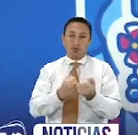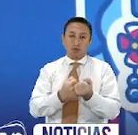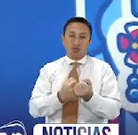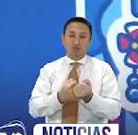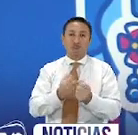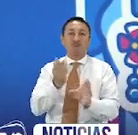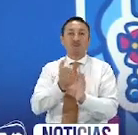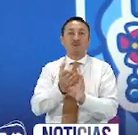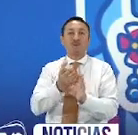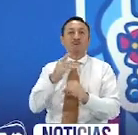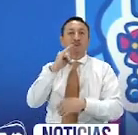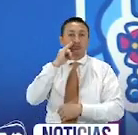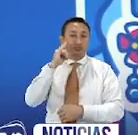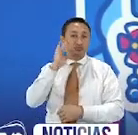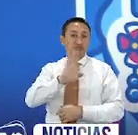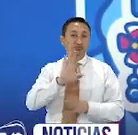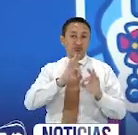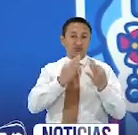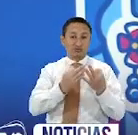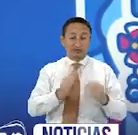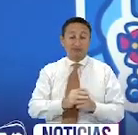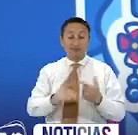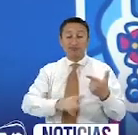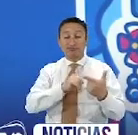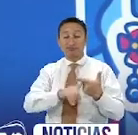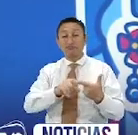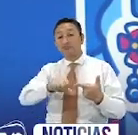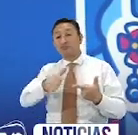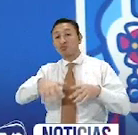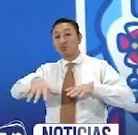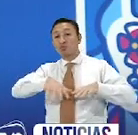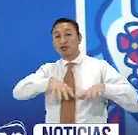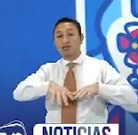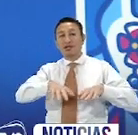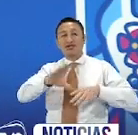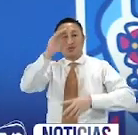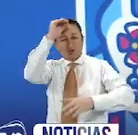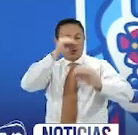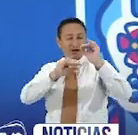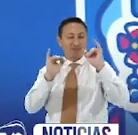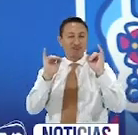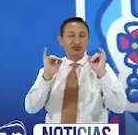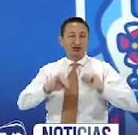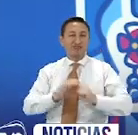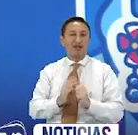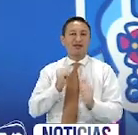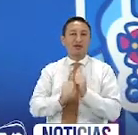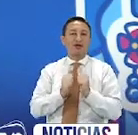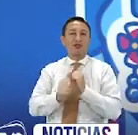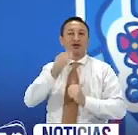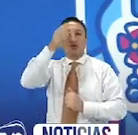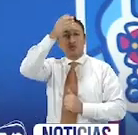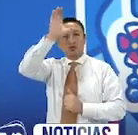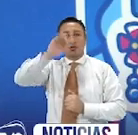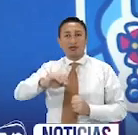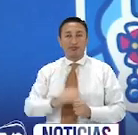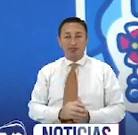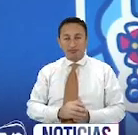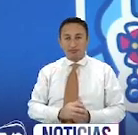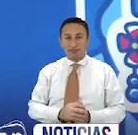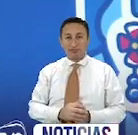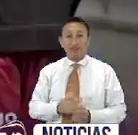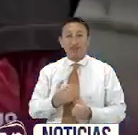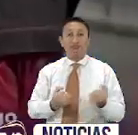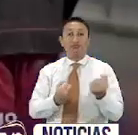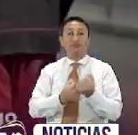sus familias, además de una serie de actividades lúdicas, recreativas, deportivas, culturales y sobre todo